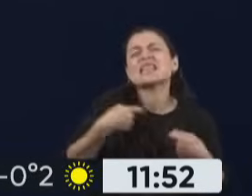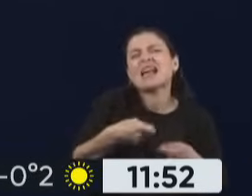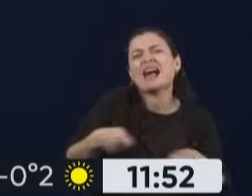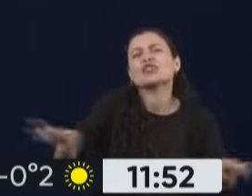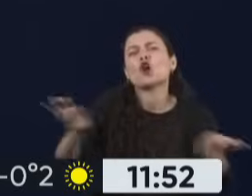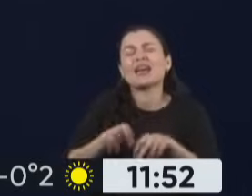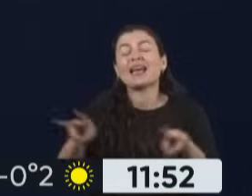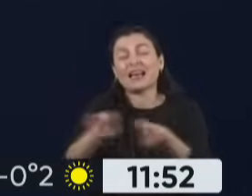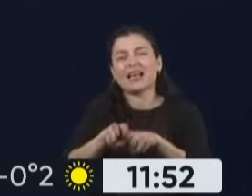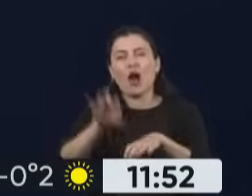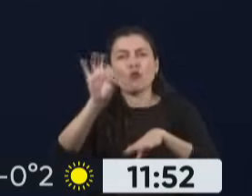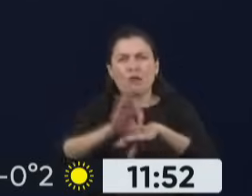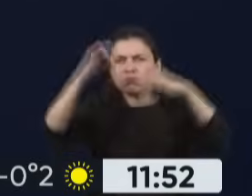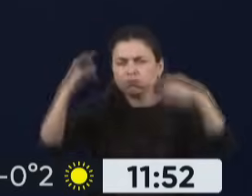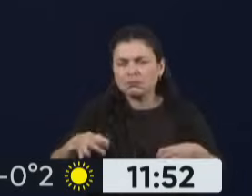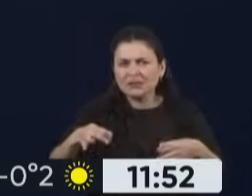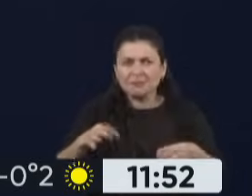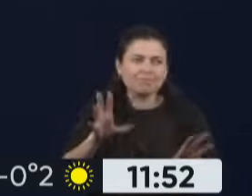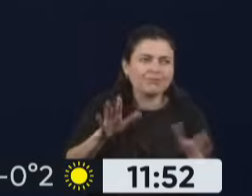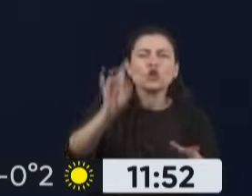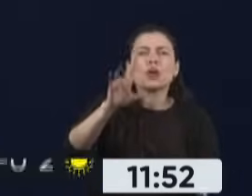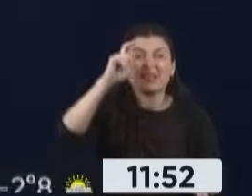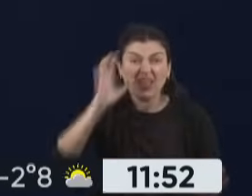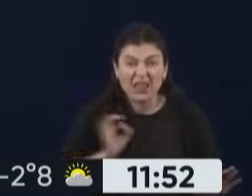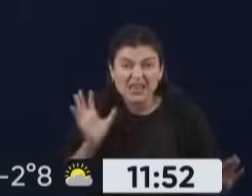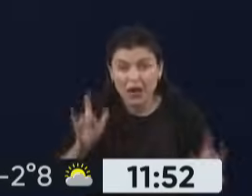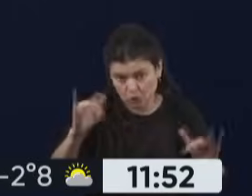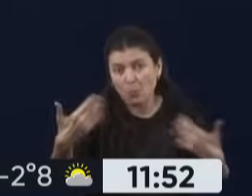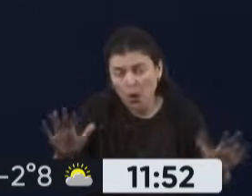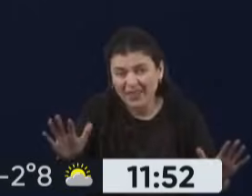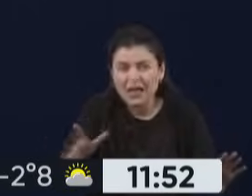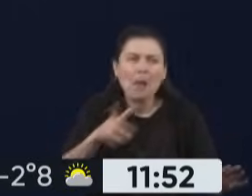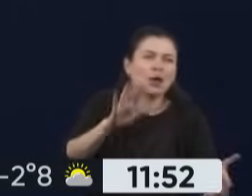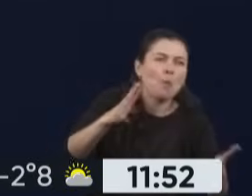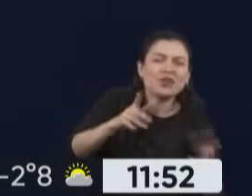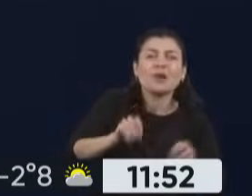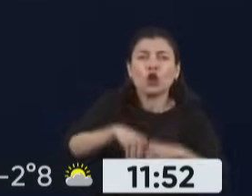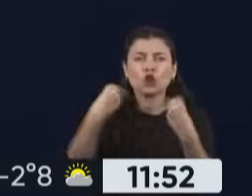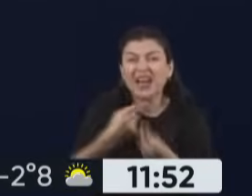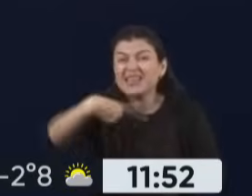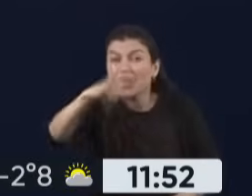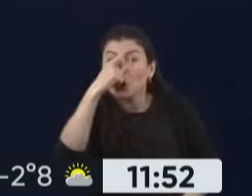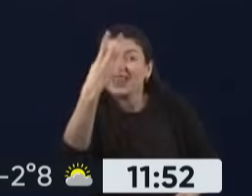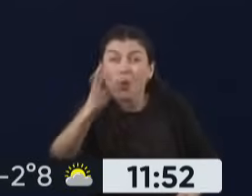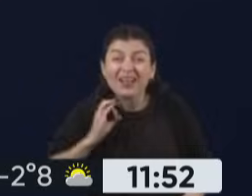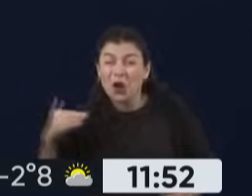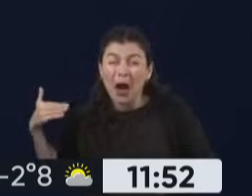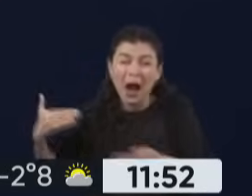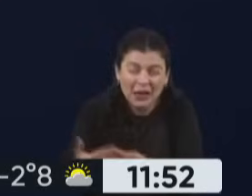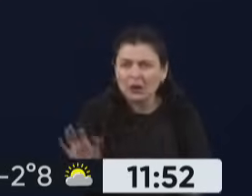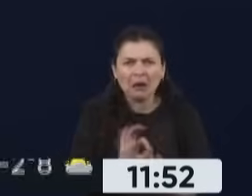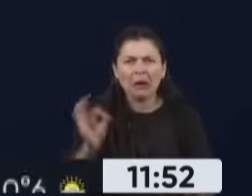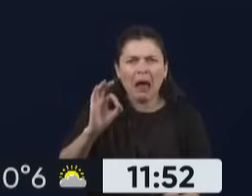fiscal, 10 años de 124, pero esto se dio en líneas generales porque se